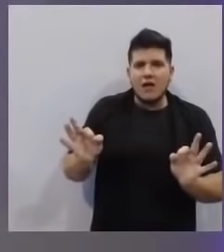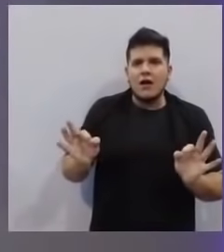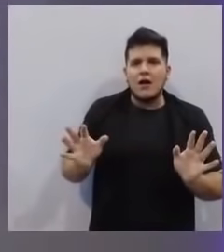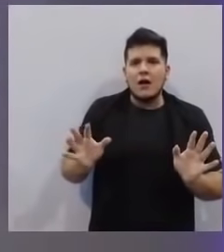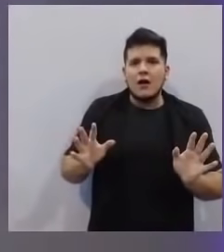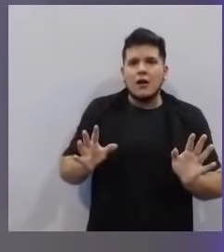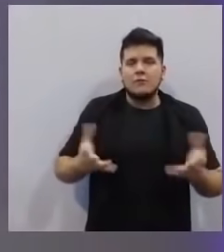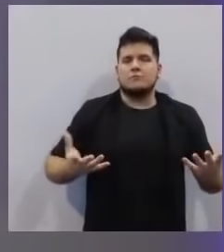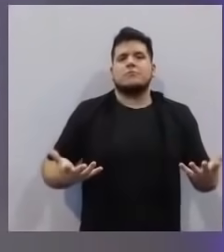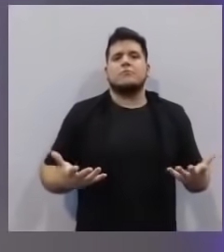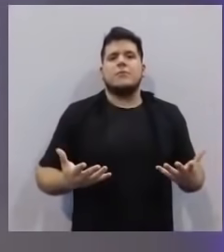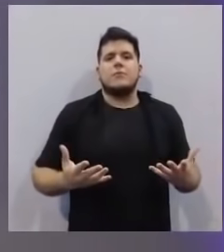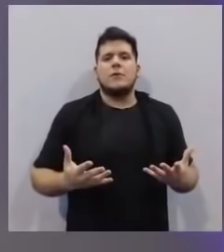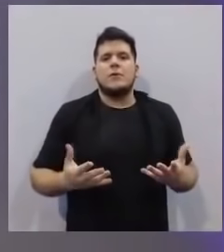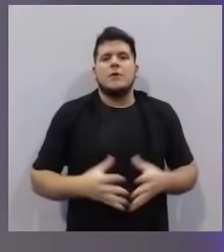cabrito